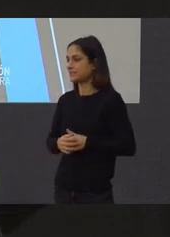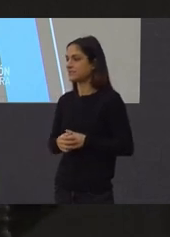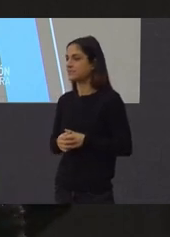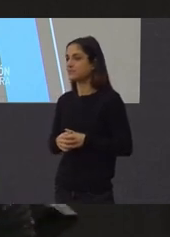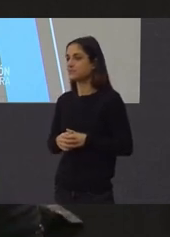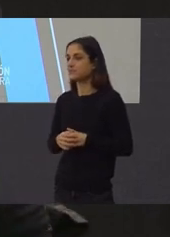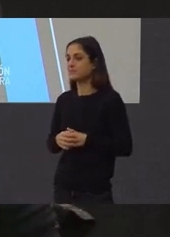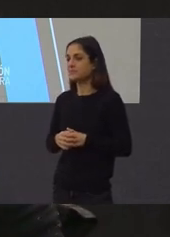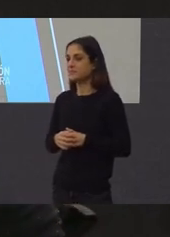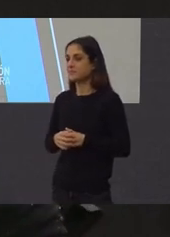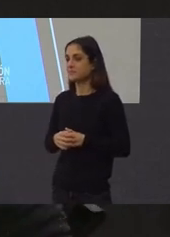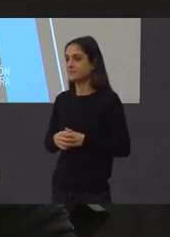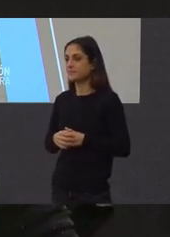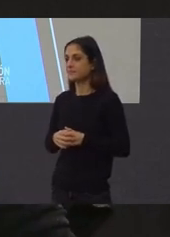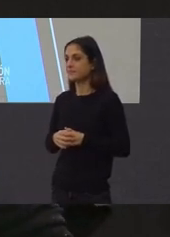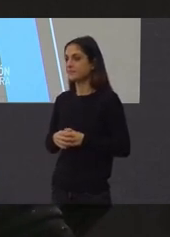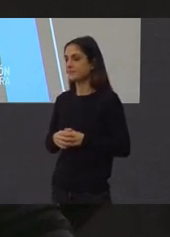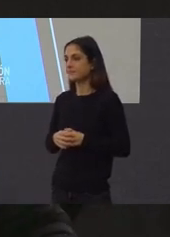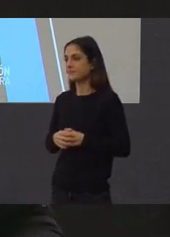o tema